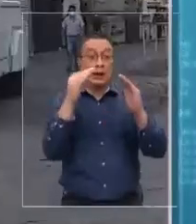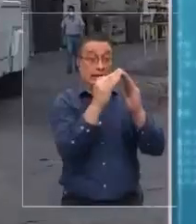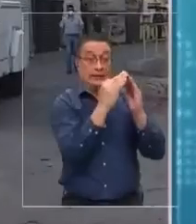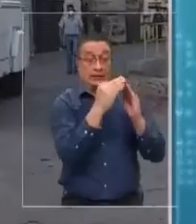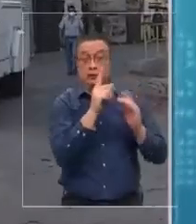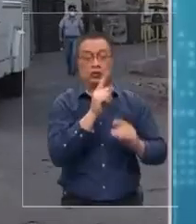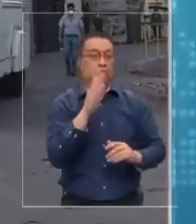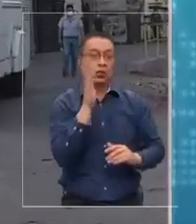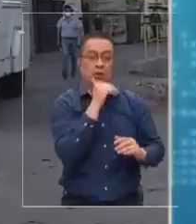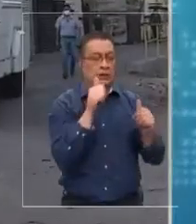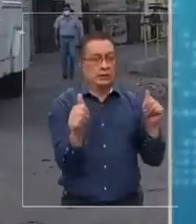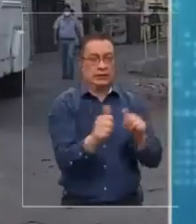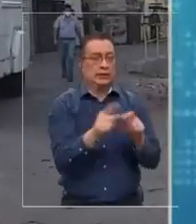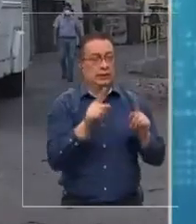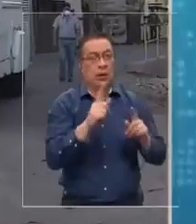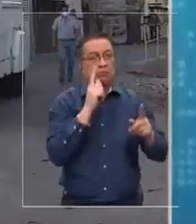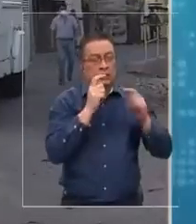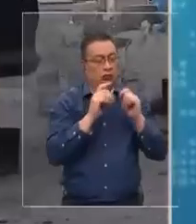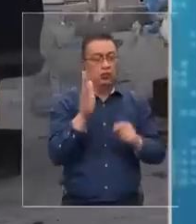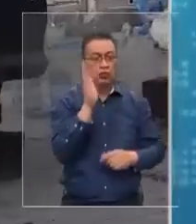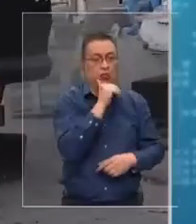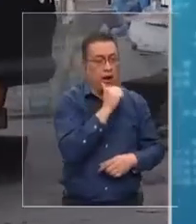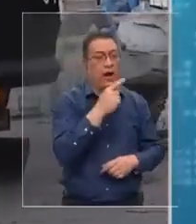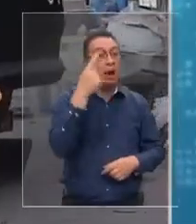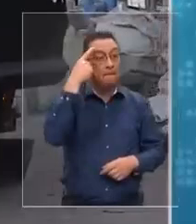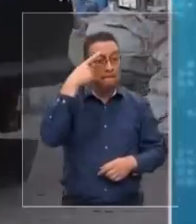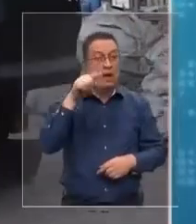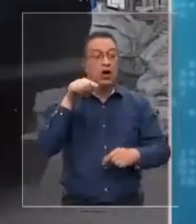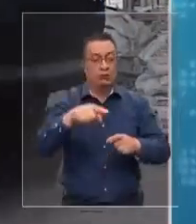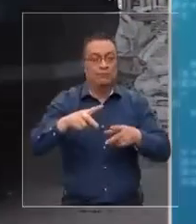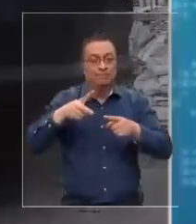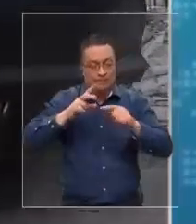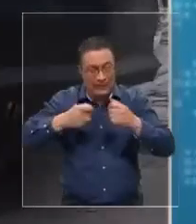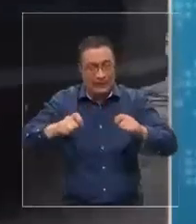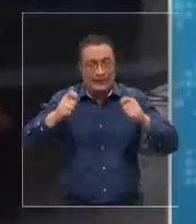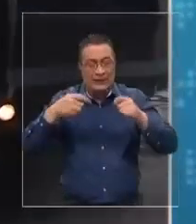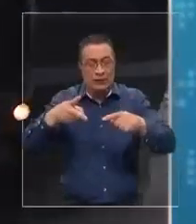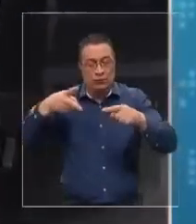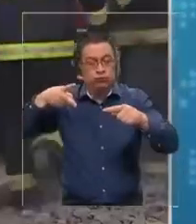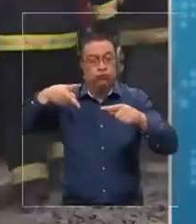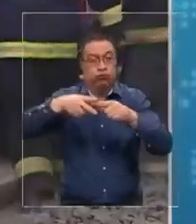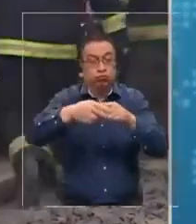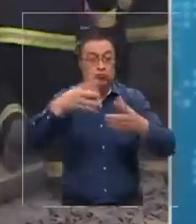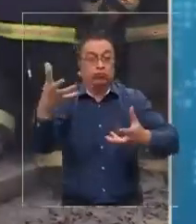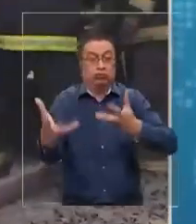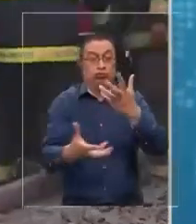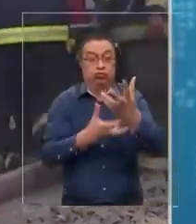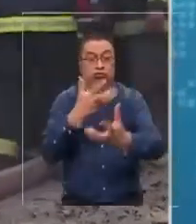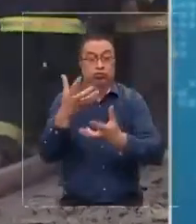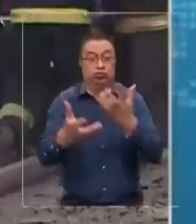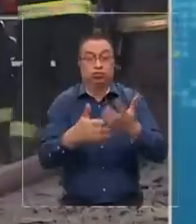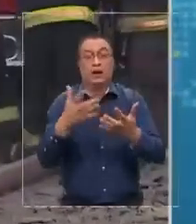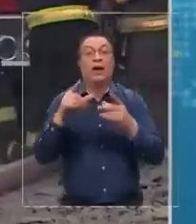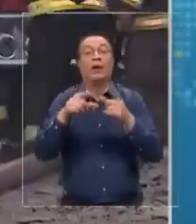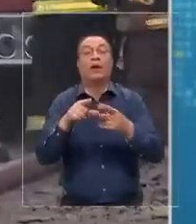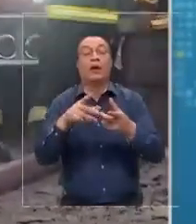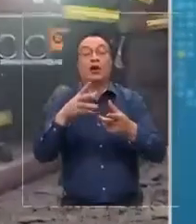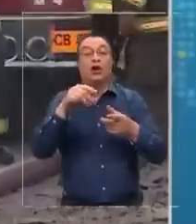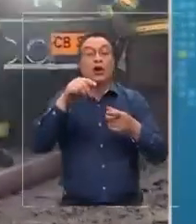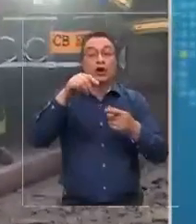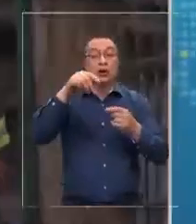perímetro. Sin embargo, están tratando de mover y cortar las llamas hacia el lado este, debido